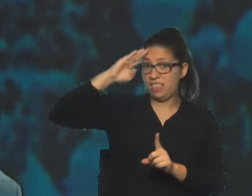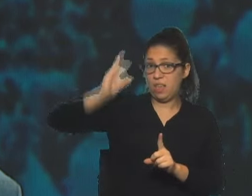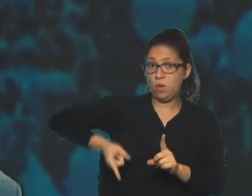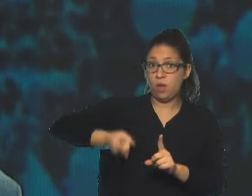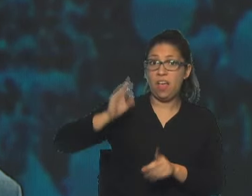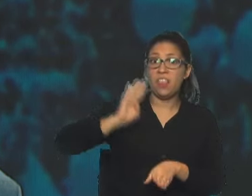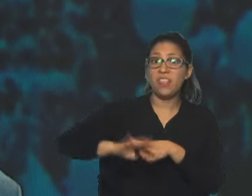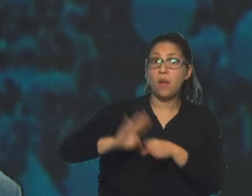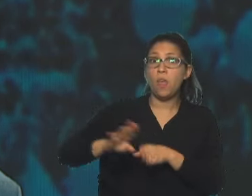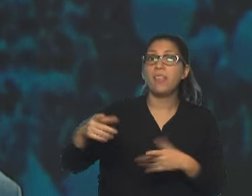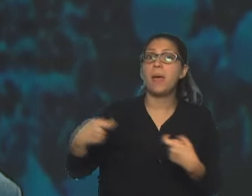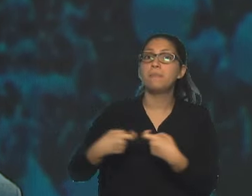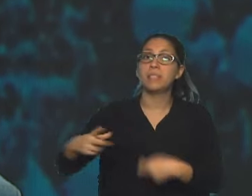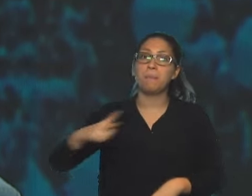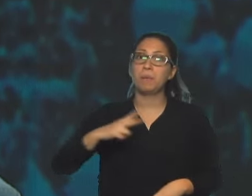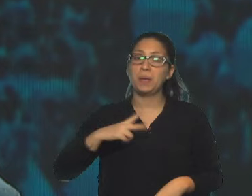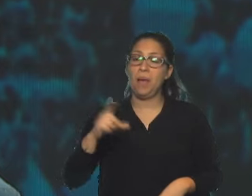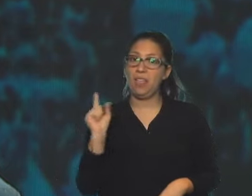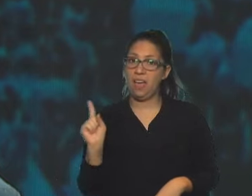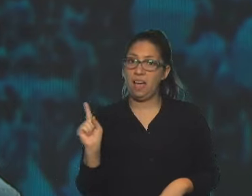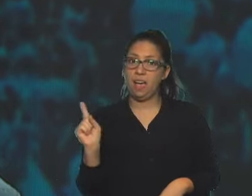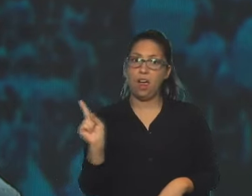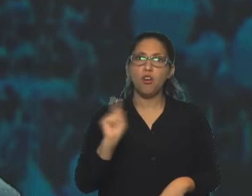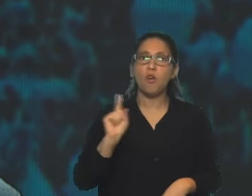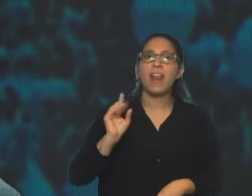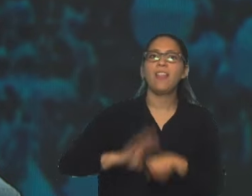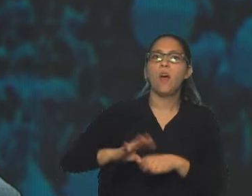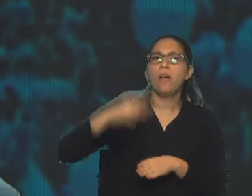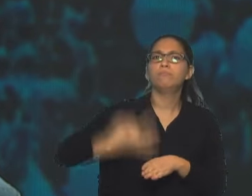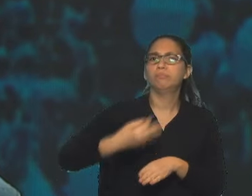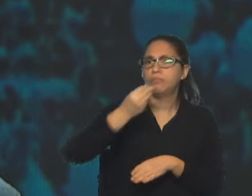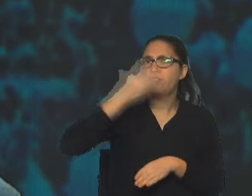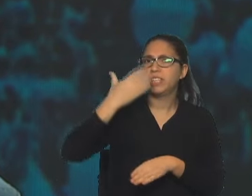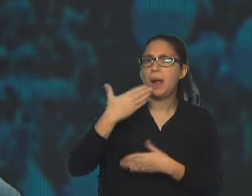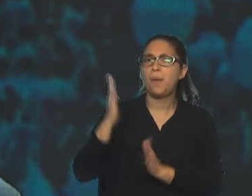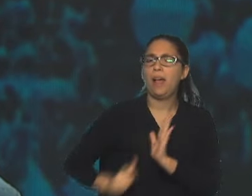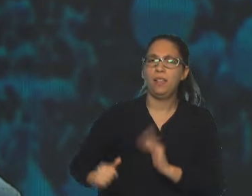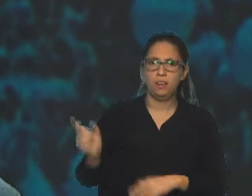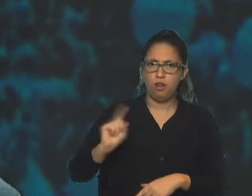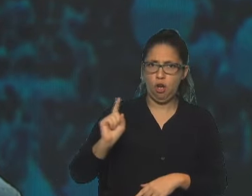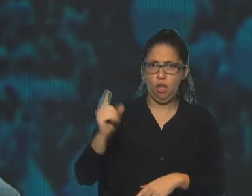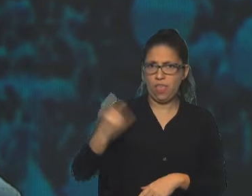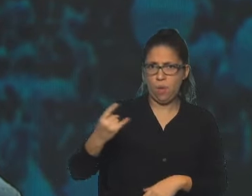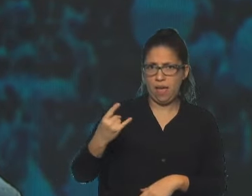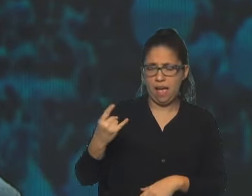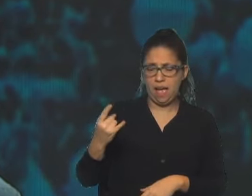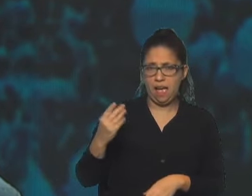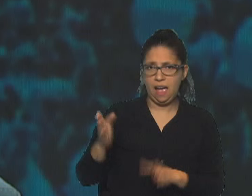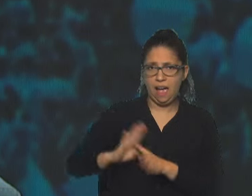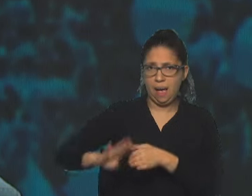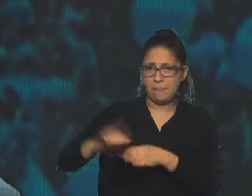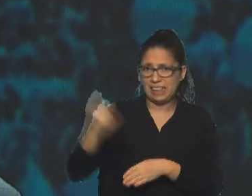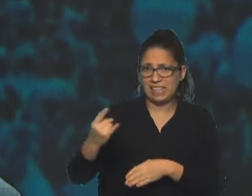de empresas privadas. Tal cual. Pero no era deuda legítima de las empresas privadas. Tal cual. Era deuda ficticia, como lo probó